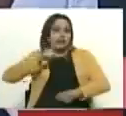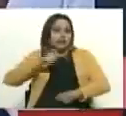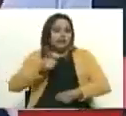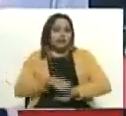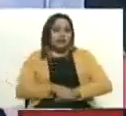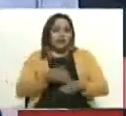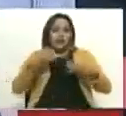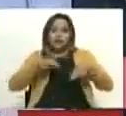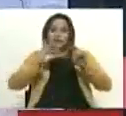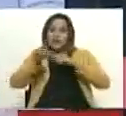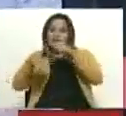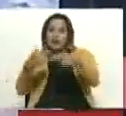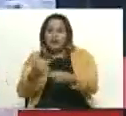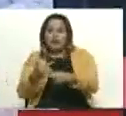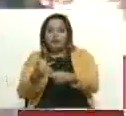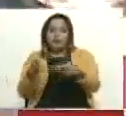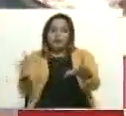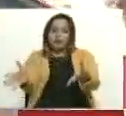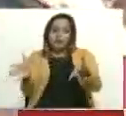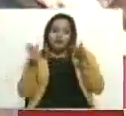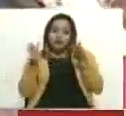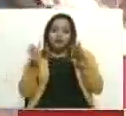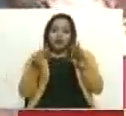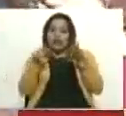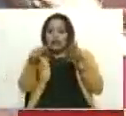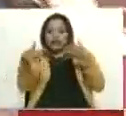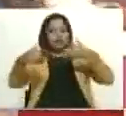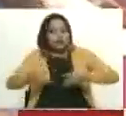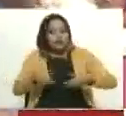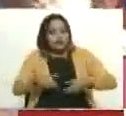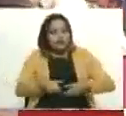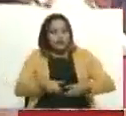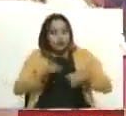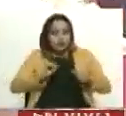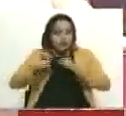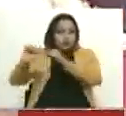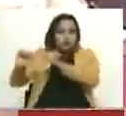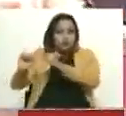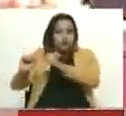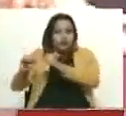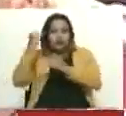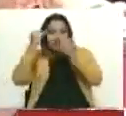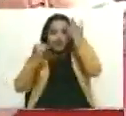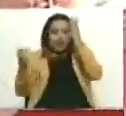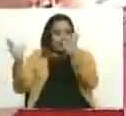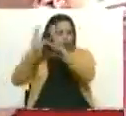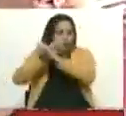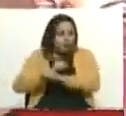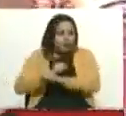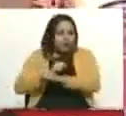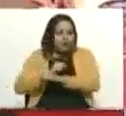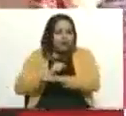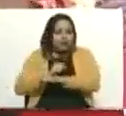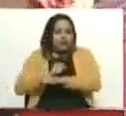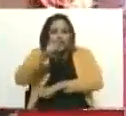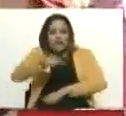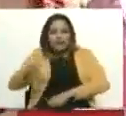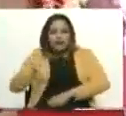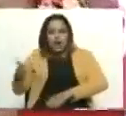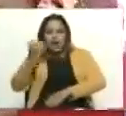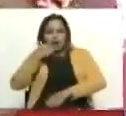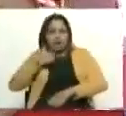todo después de haber resultado victorioso de esta lucha en contra de los heraldos negros de la oscuridad, en contra de los violentos,